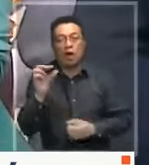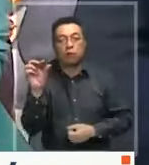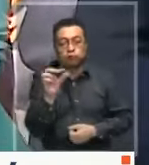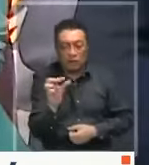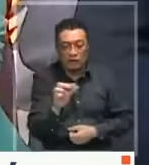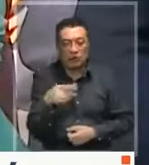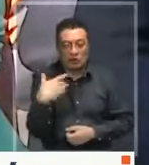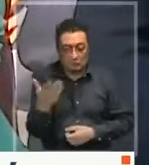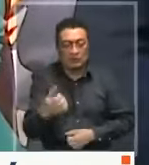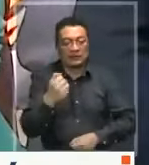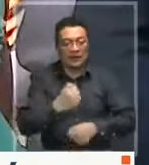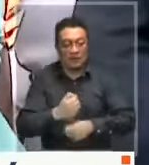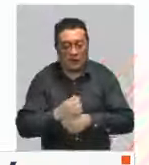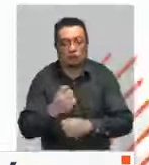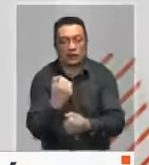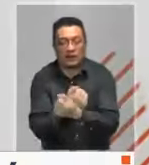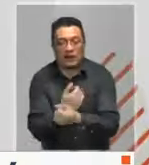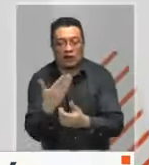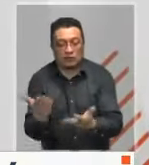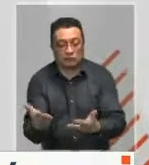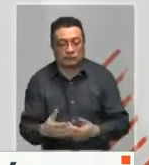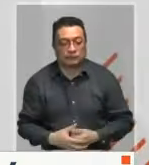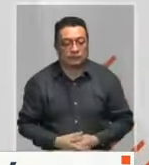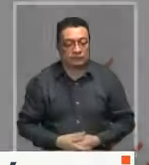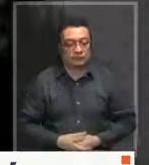transitoria, a la tarea que tienen que hacer las policías.